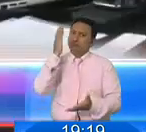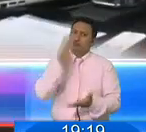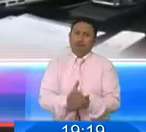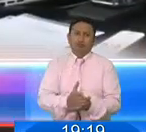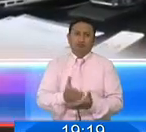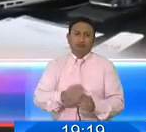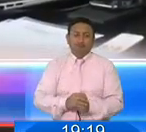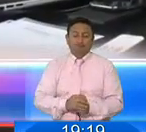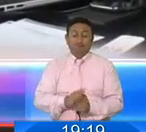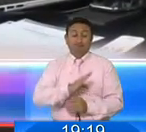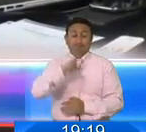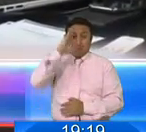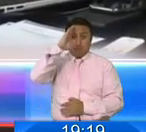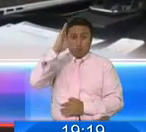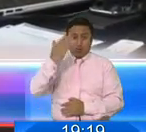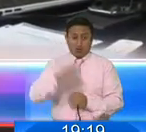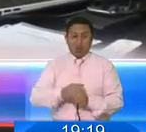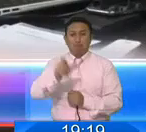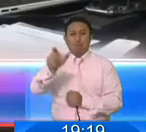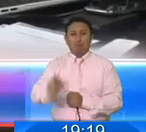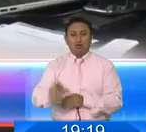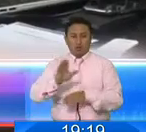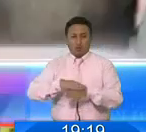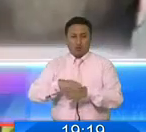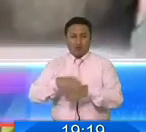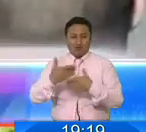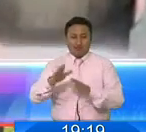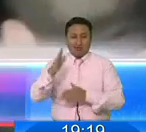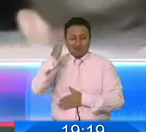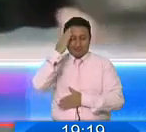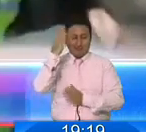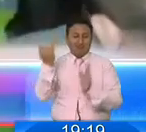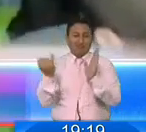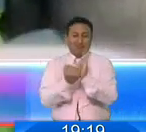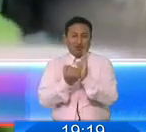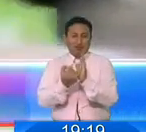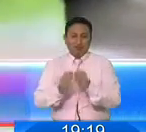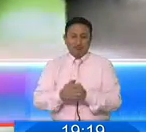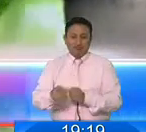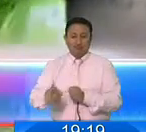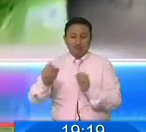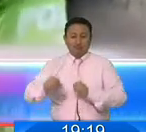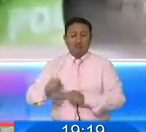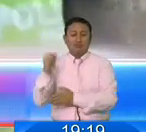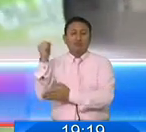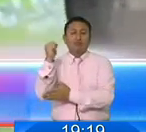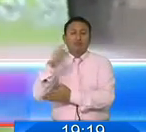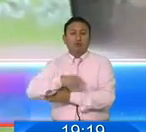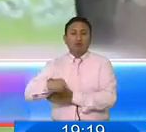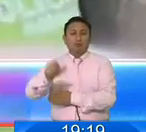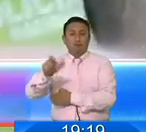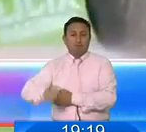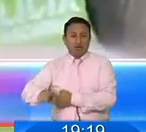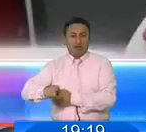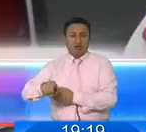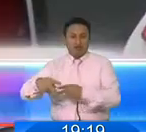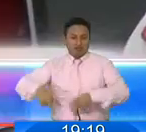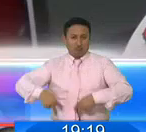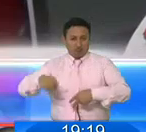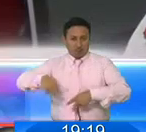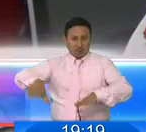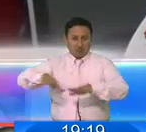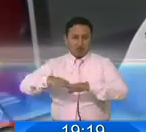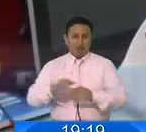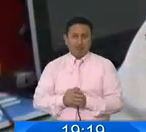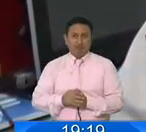la policía tiene identificado el presunto autor del homicidio quien sería un conocido ciudadano de esa localidad que